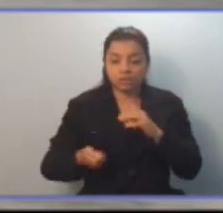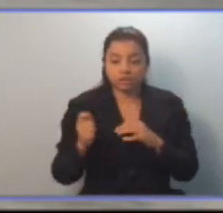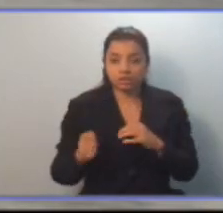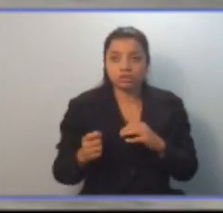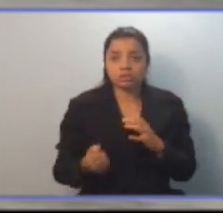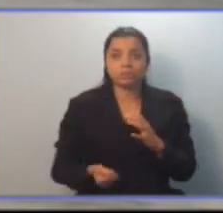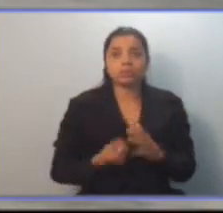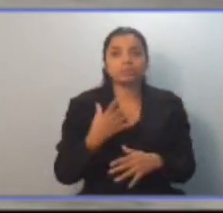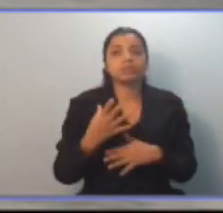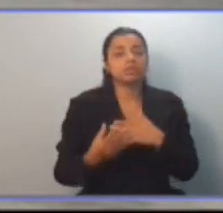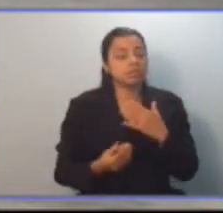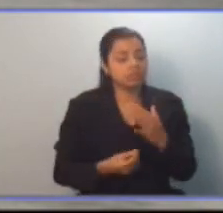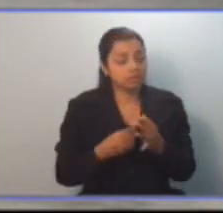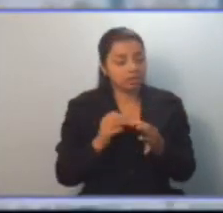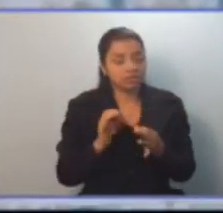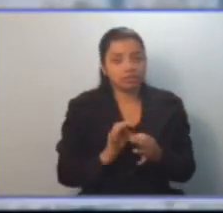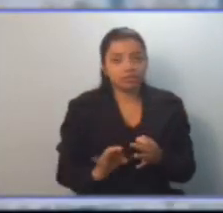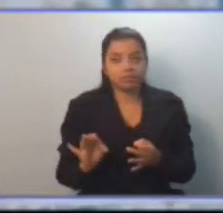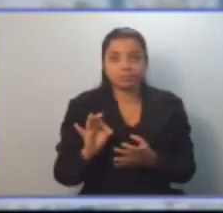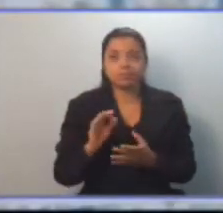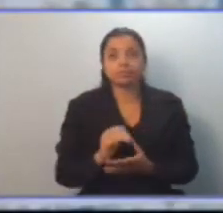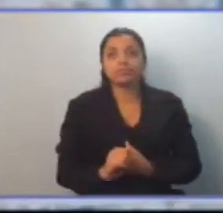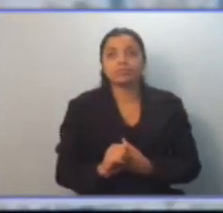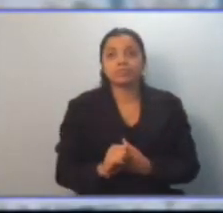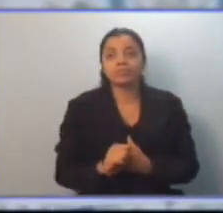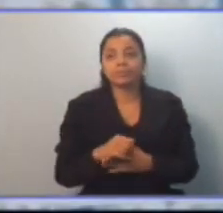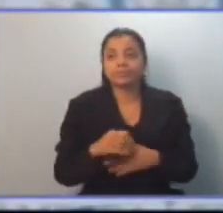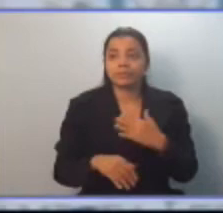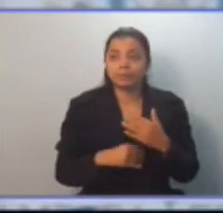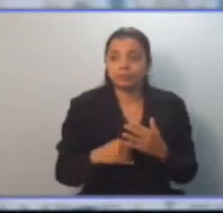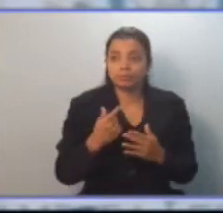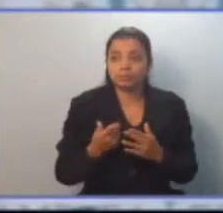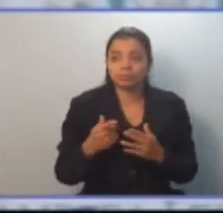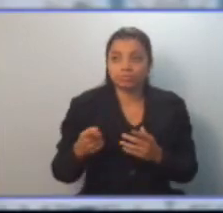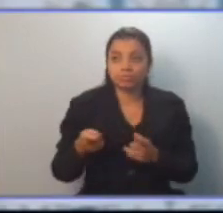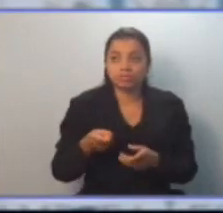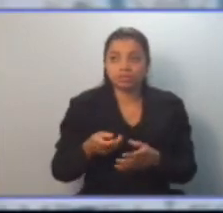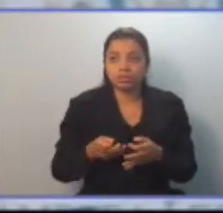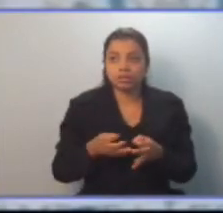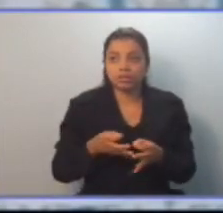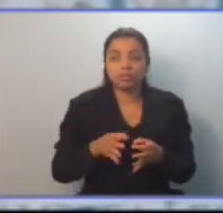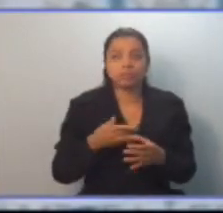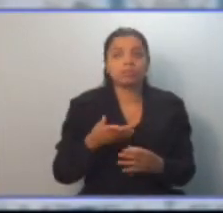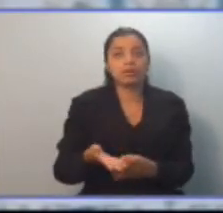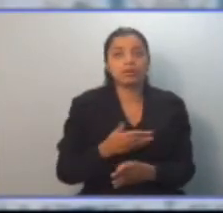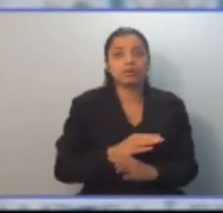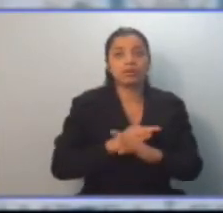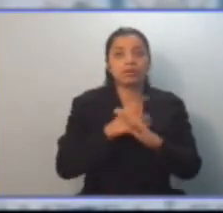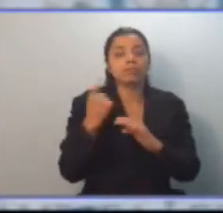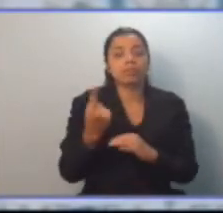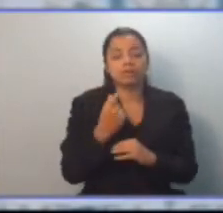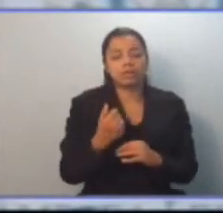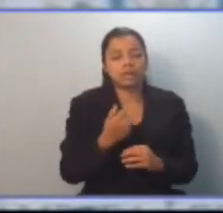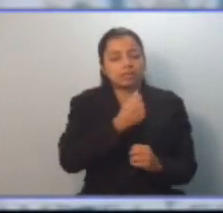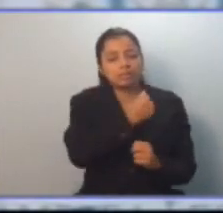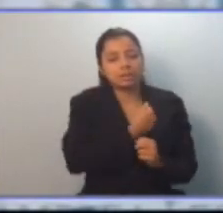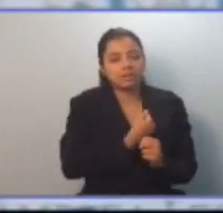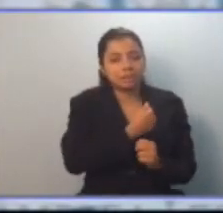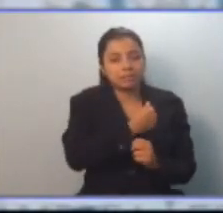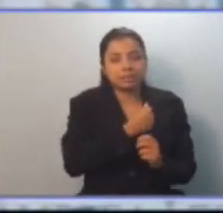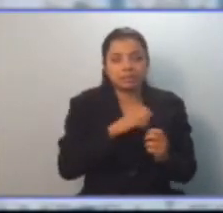salas de audiencias, la gestión de la imposición de medidas cautelares para efectos de proteger a las víctimas. Ustedes saben el caso que